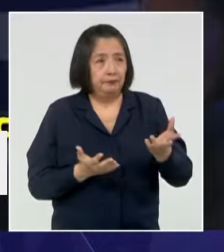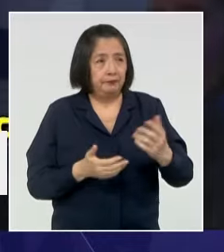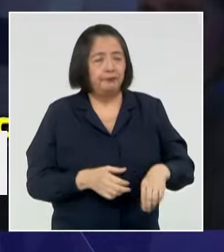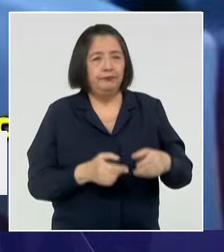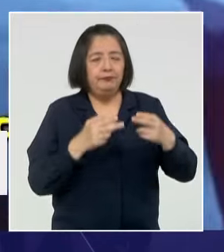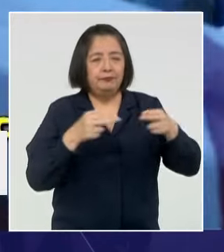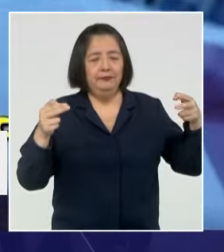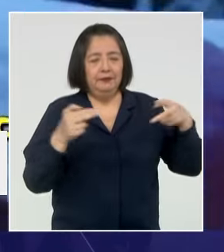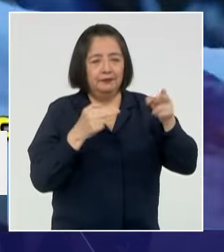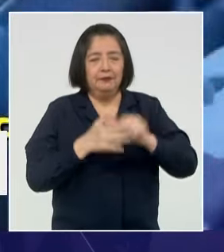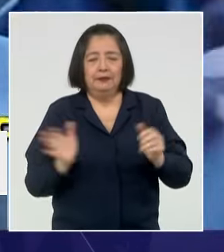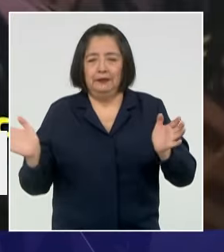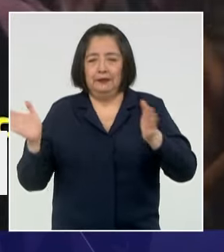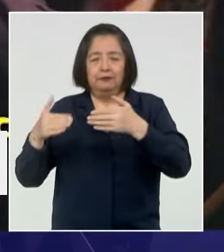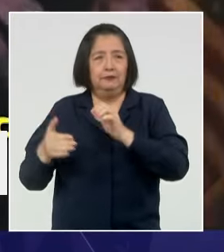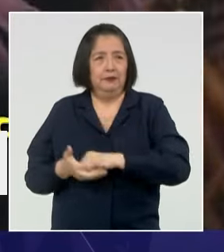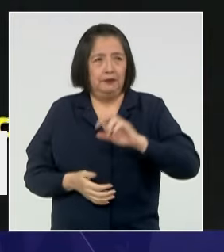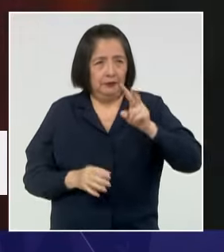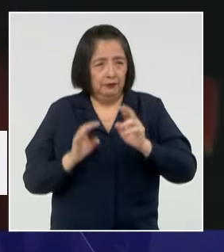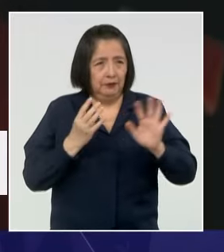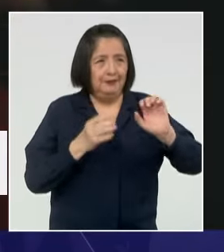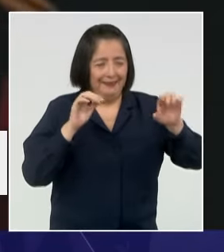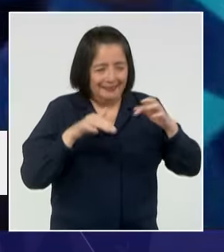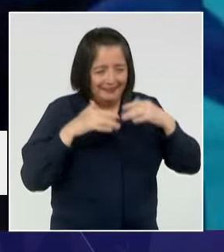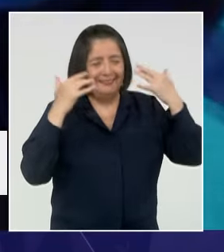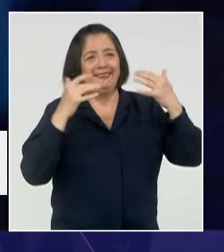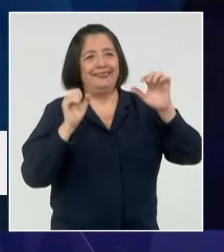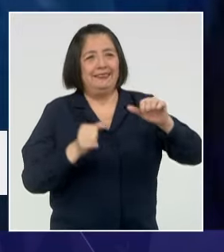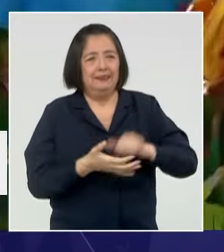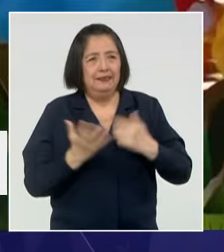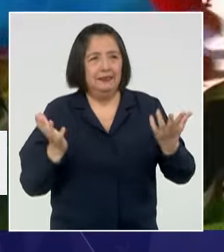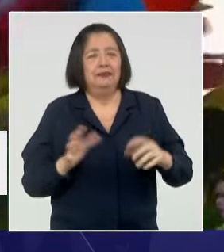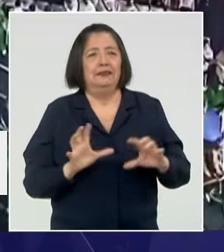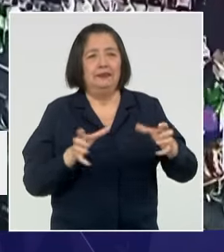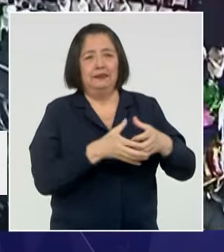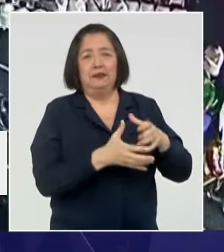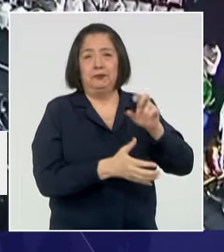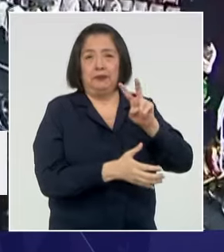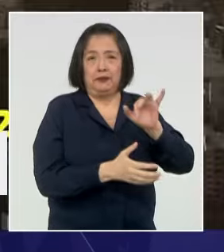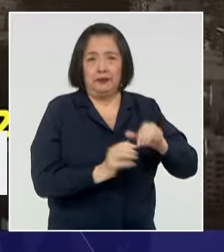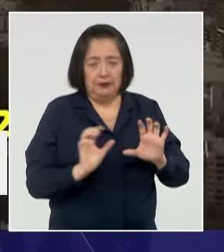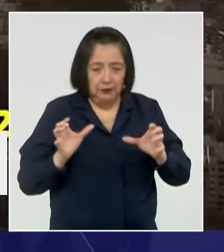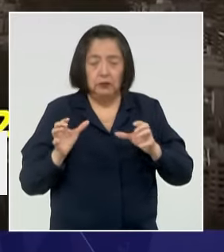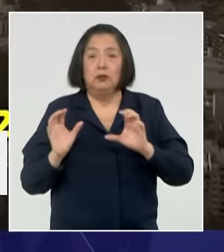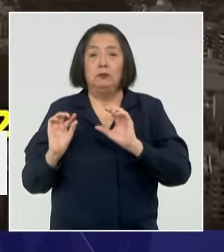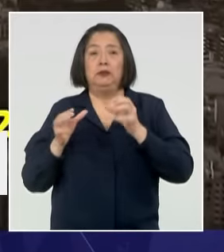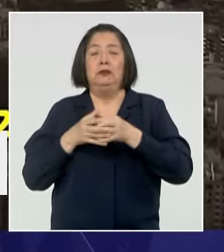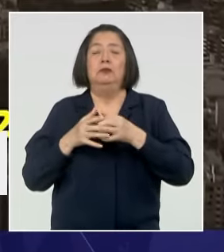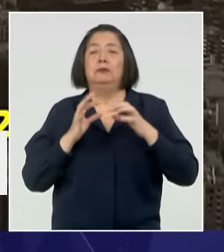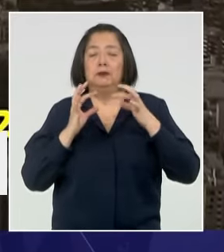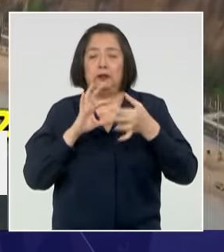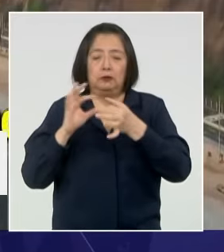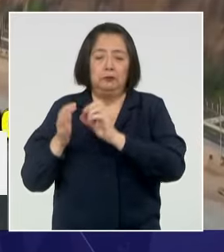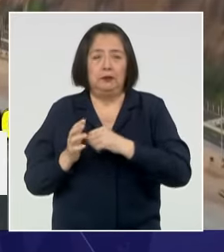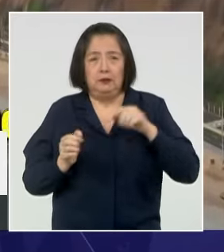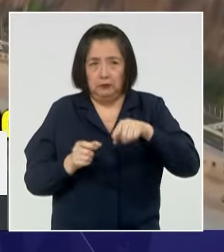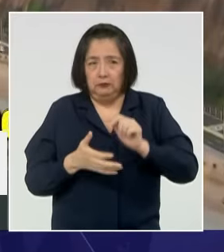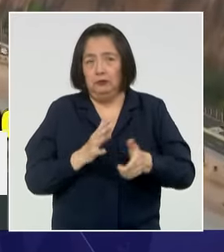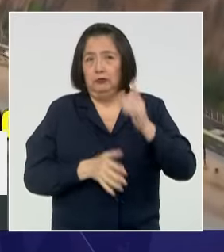inaugural y la clausura de Lima 2019. La alegría está en Videna, porque ahí en el Comité Olímpico Peruano están los